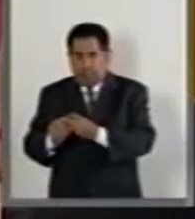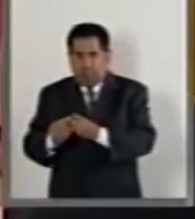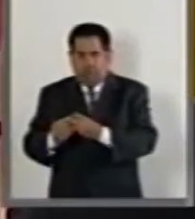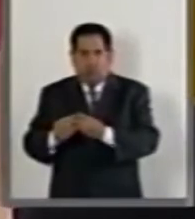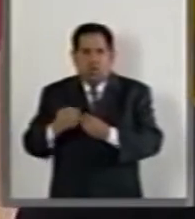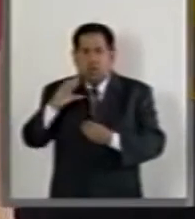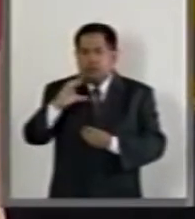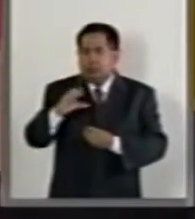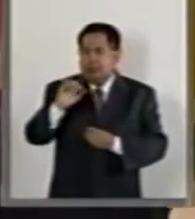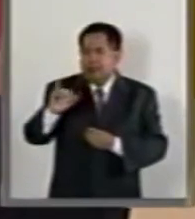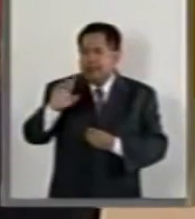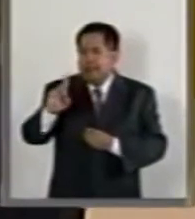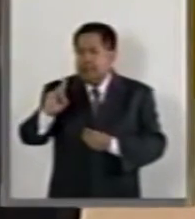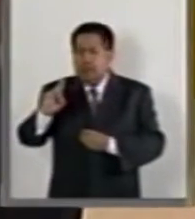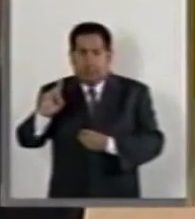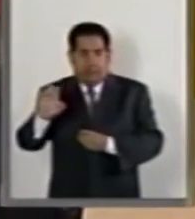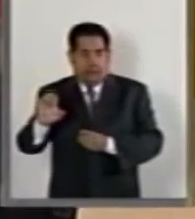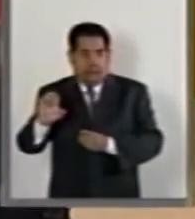Americana de los Derechos Humanos,